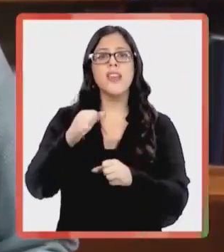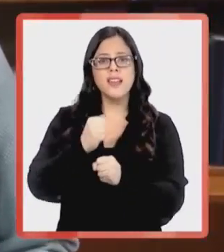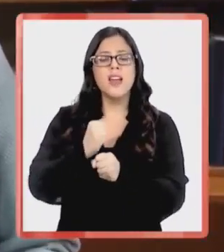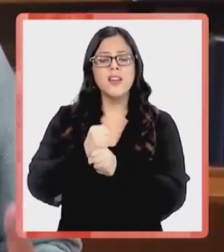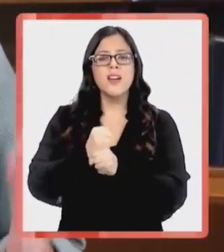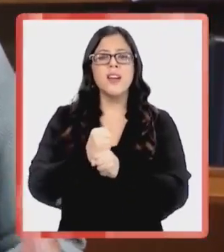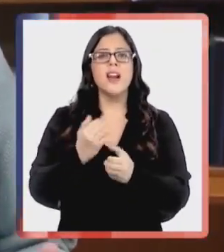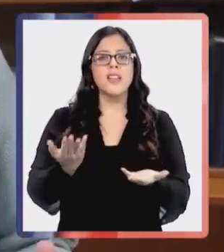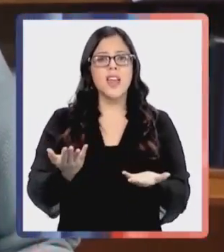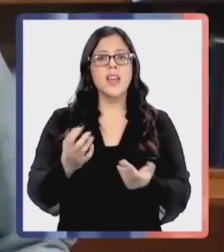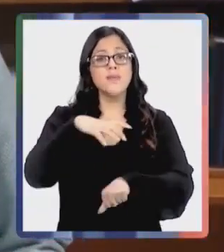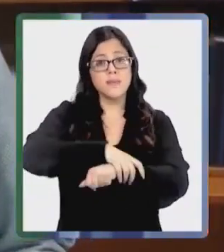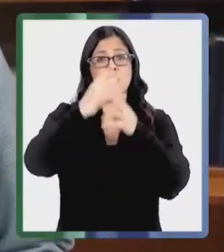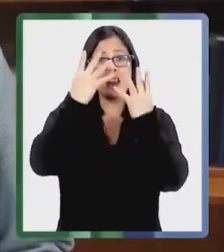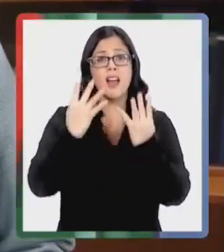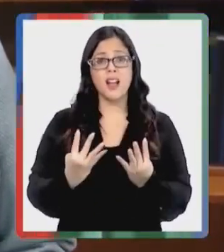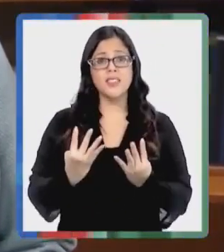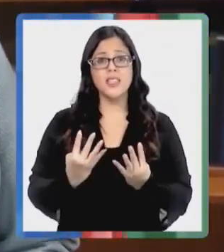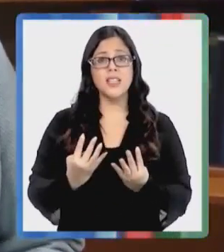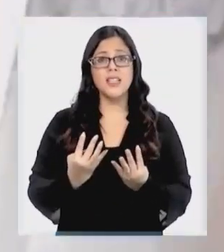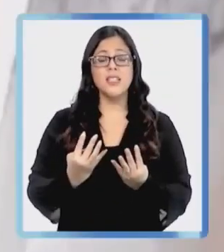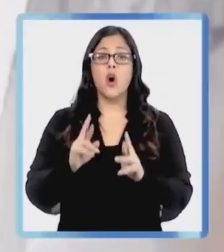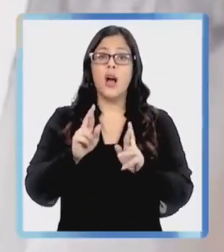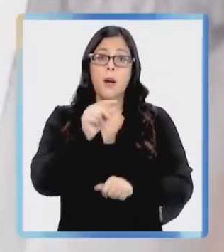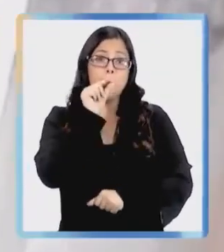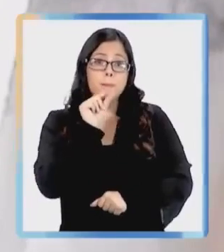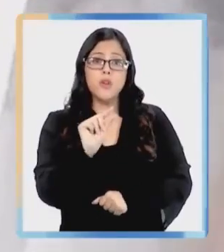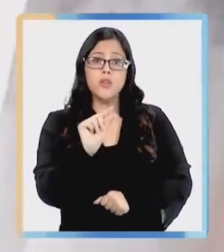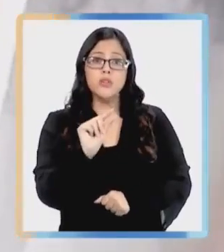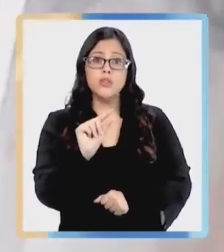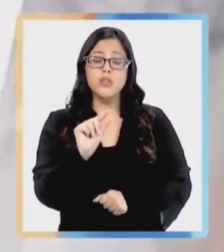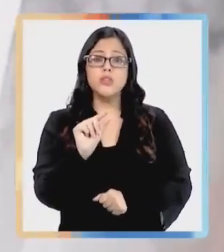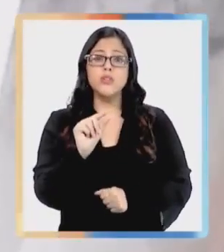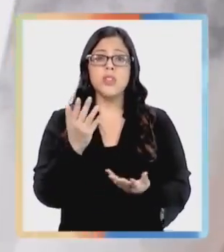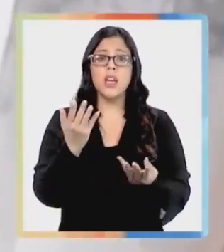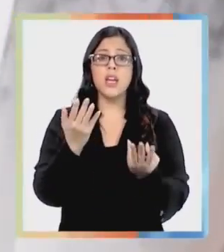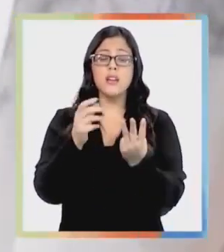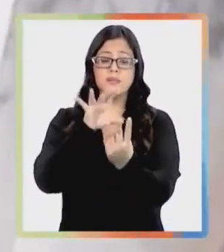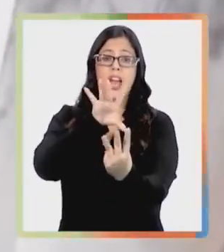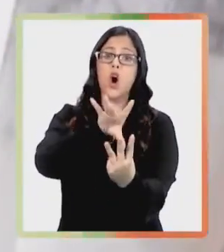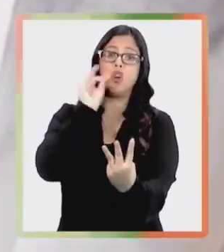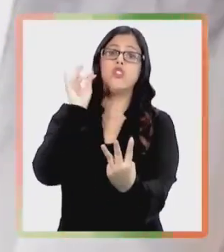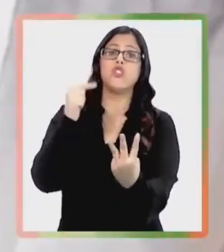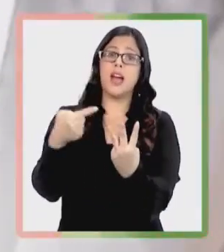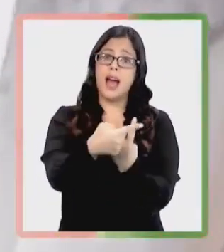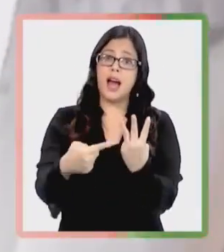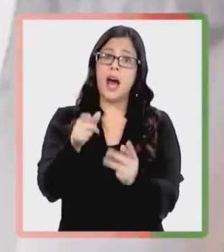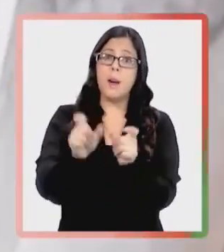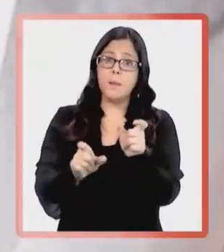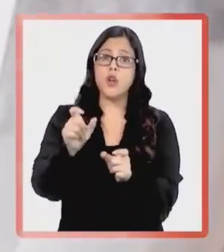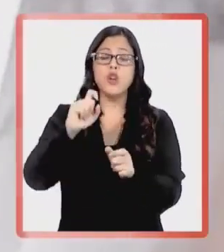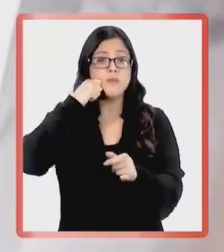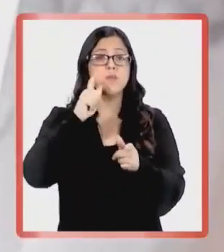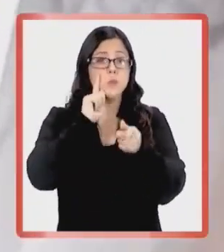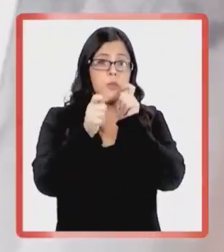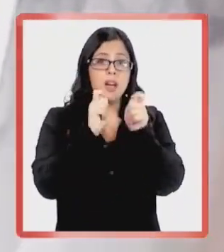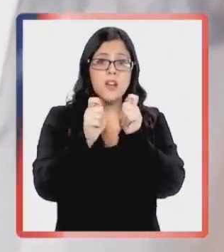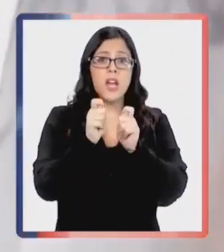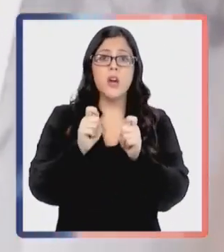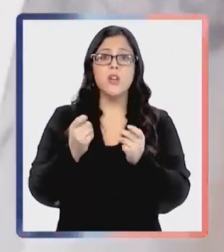podamos encontrar a estas tres internas por el riesgo que significa para nuestros vecinos y vecinas de la región